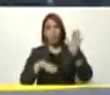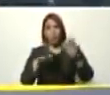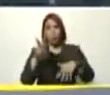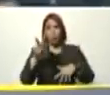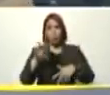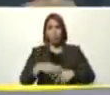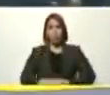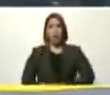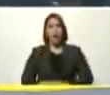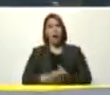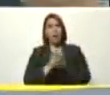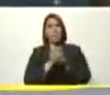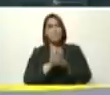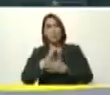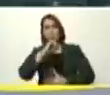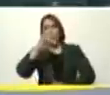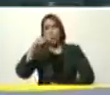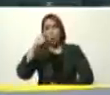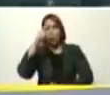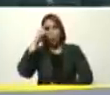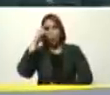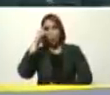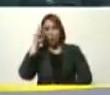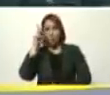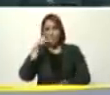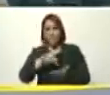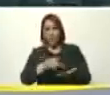fue el compañero Jorge Arriaza, aquí presente.